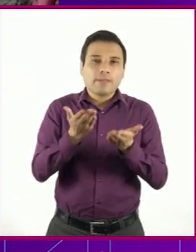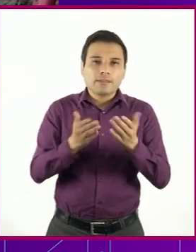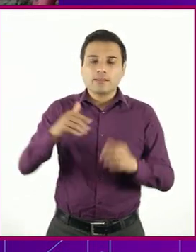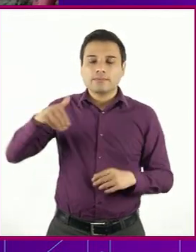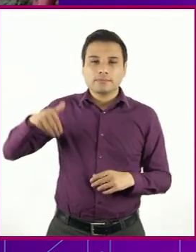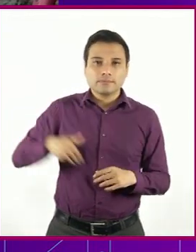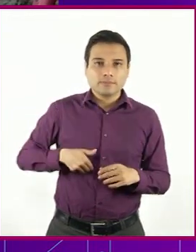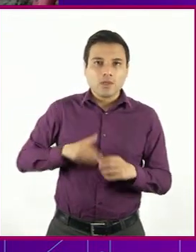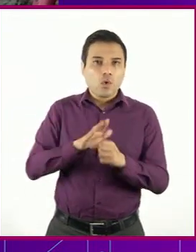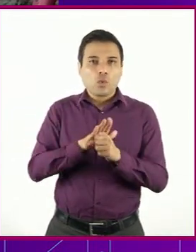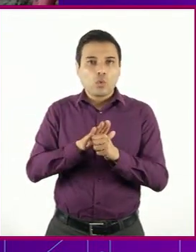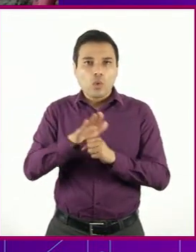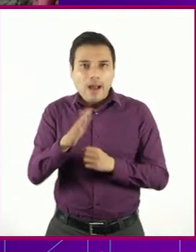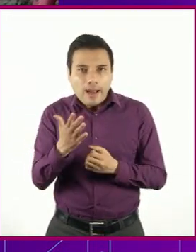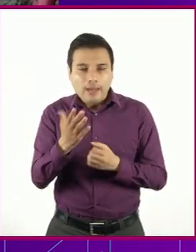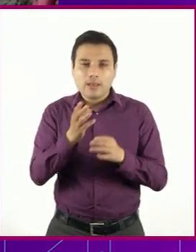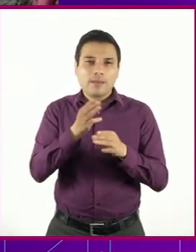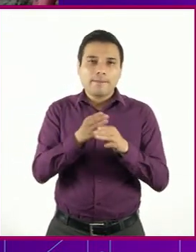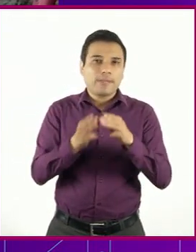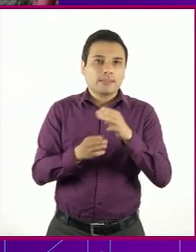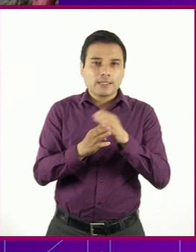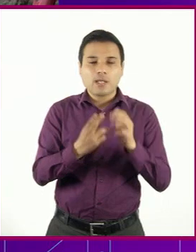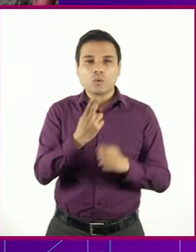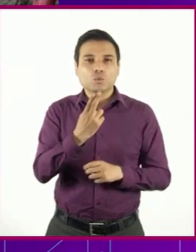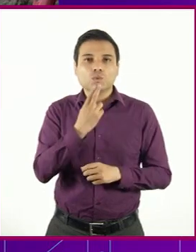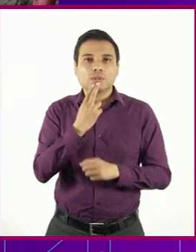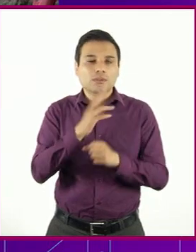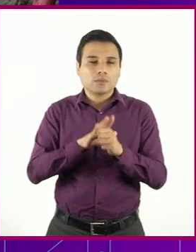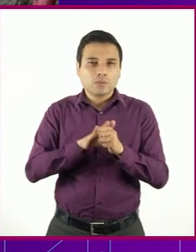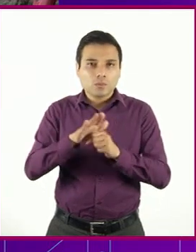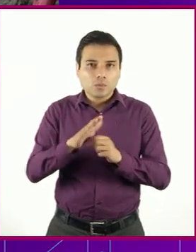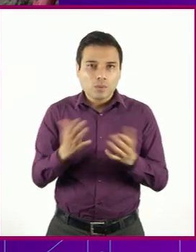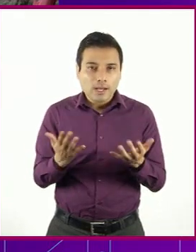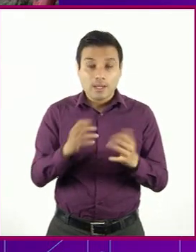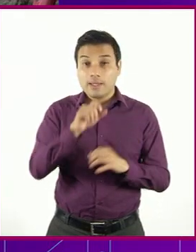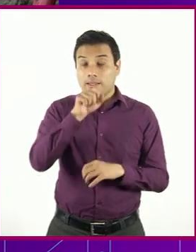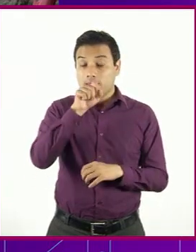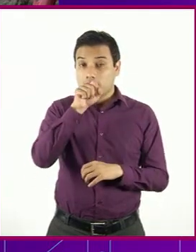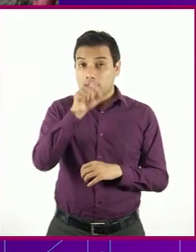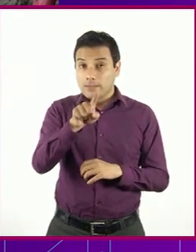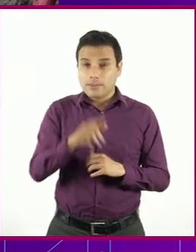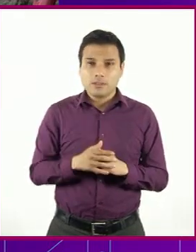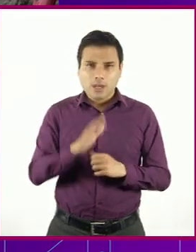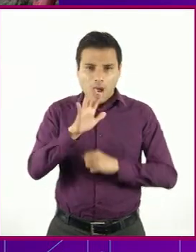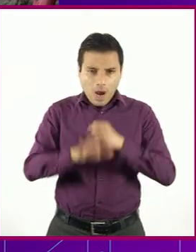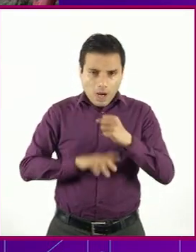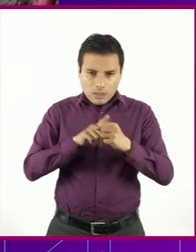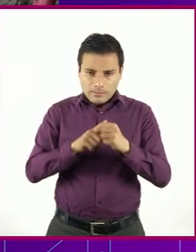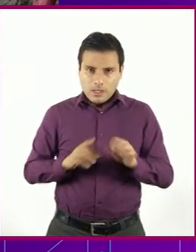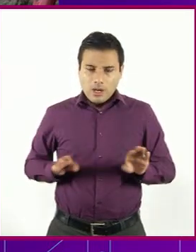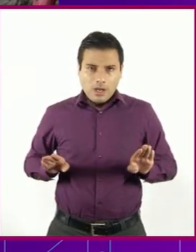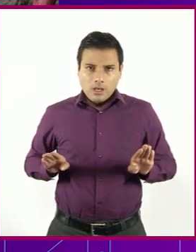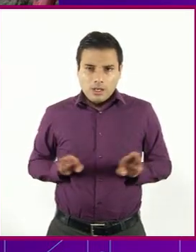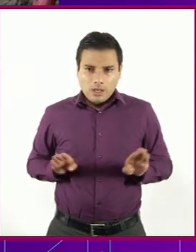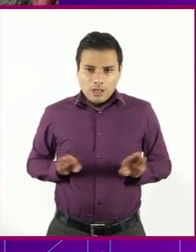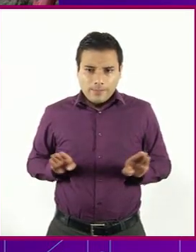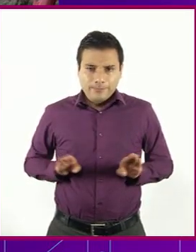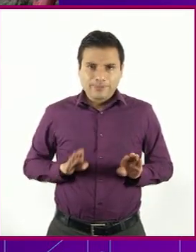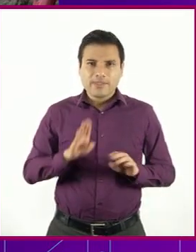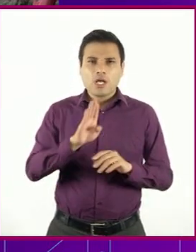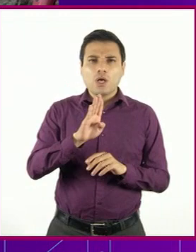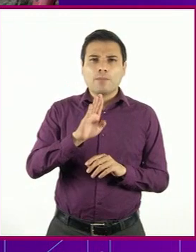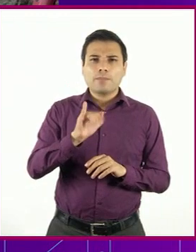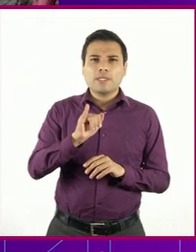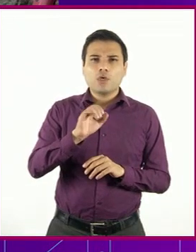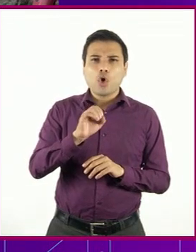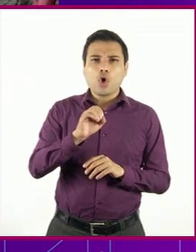los materiales que vamos a utilizar. También hay que tomar en cuenta la biomecánica animal. ¿A qué nos referimos con la biomecánica?